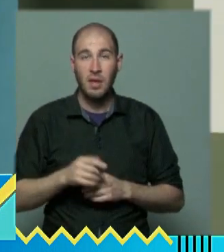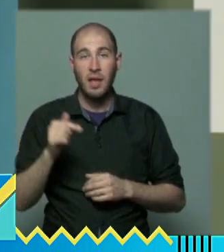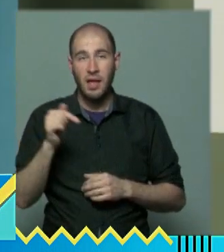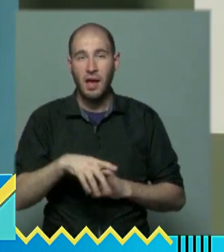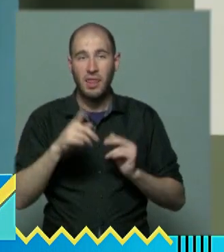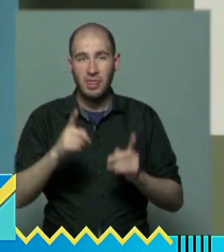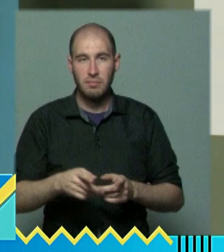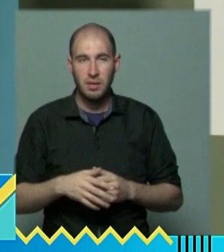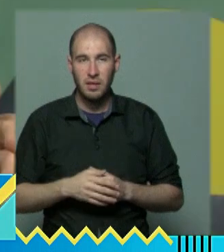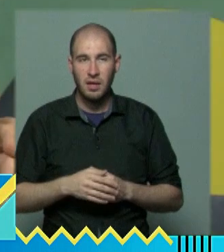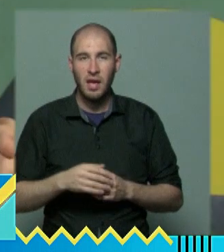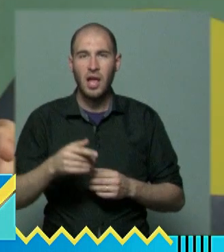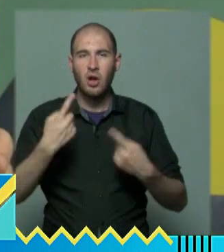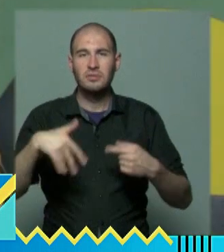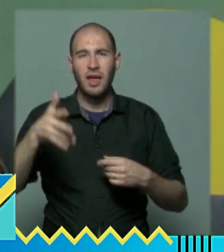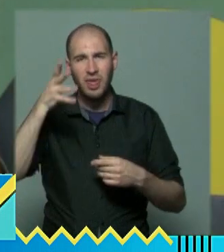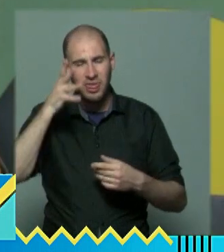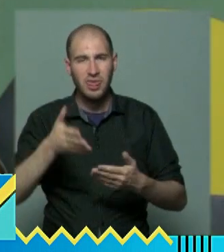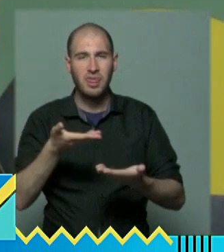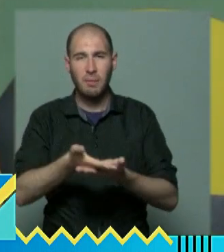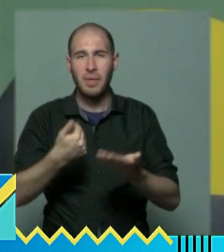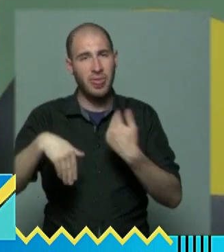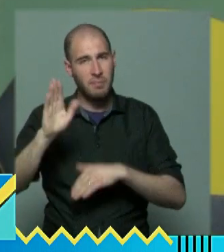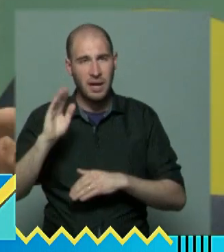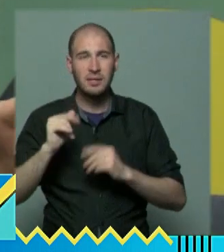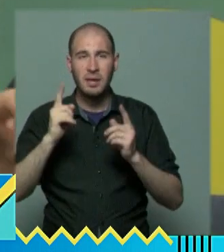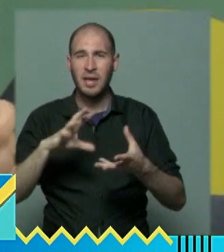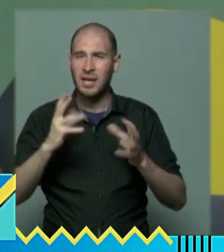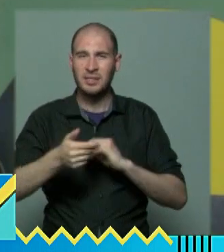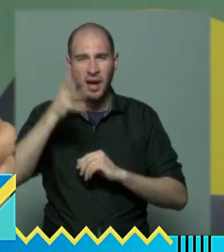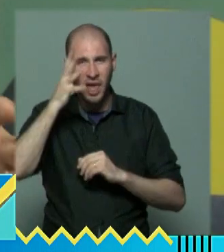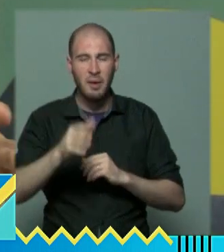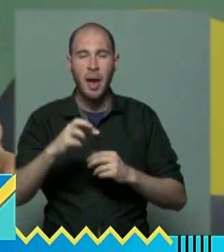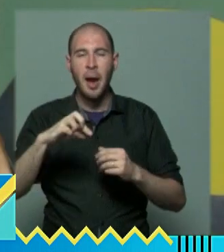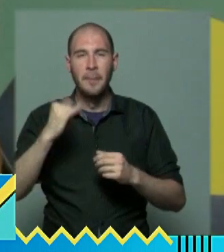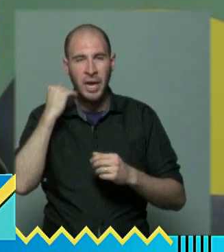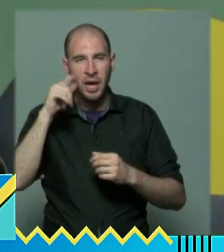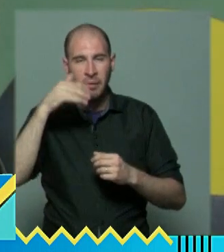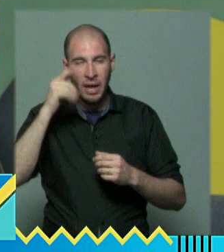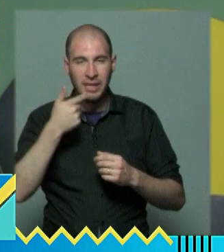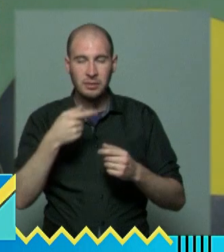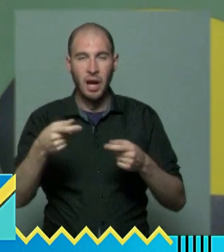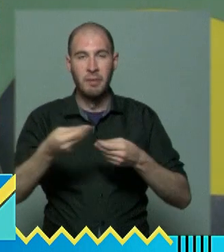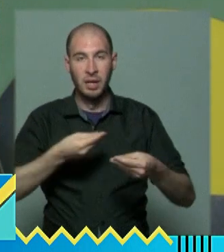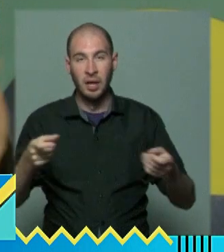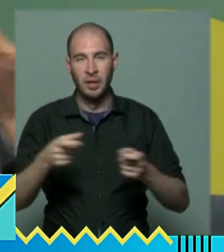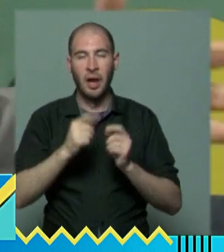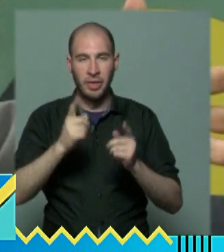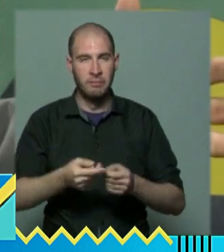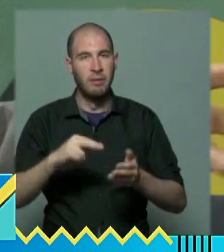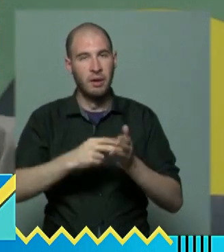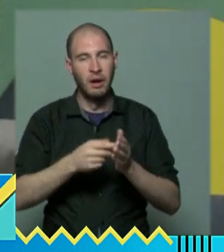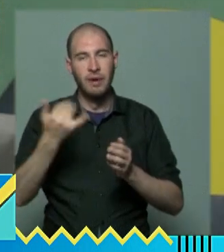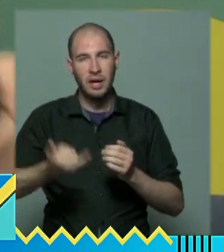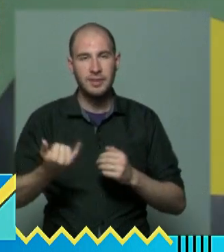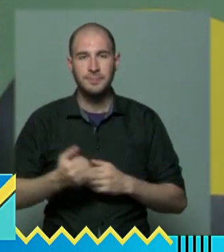también se entendió que el exceso de demandas también habían producido crisis muy graves en las pymes, en pequeñas empresas que se ven